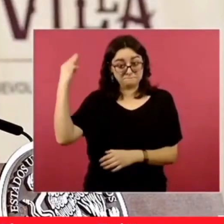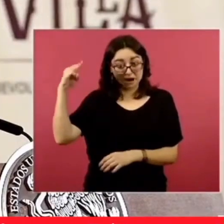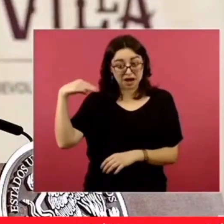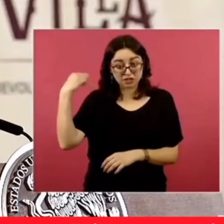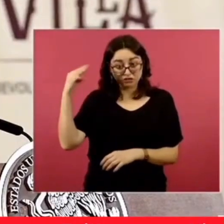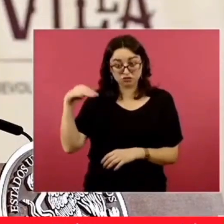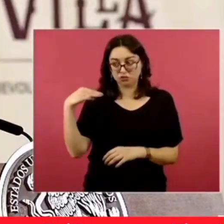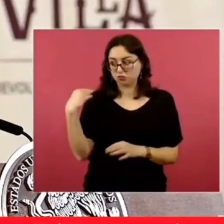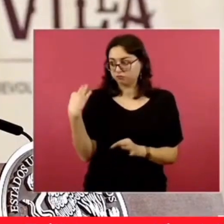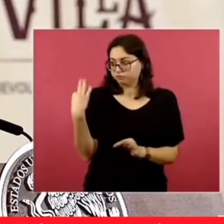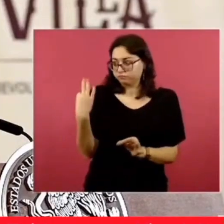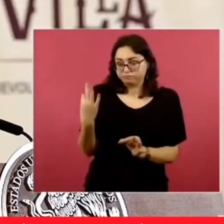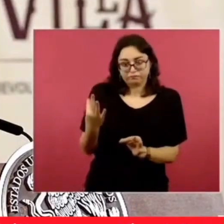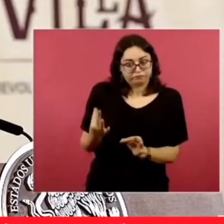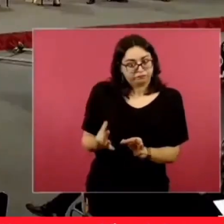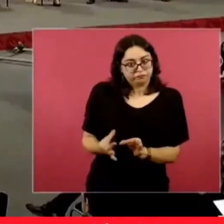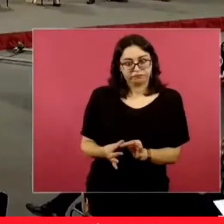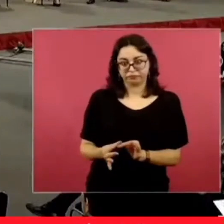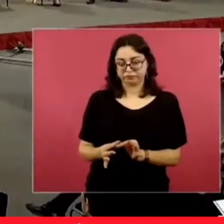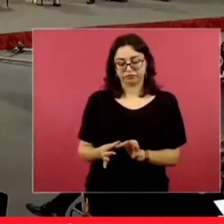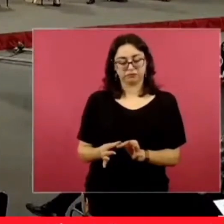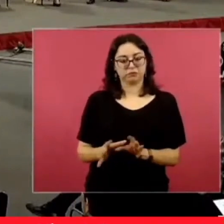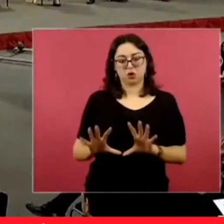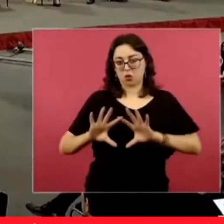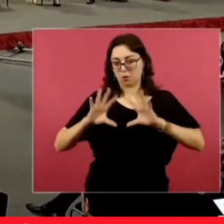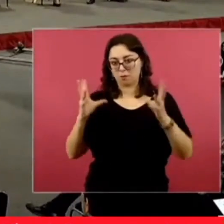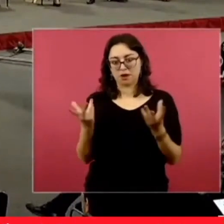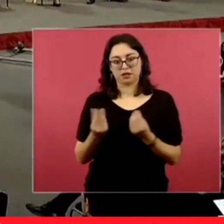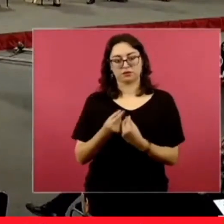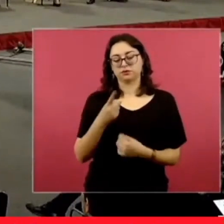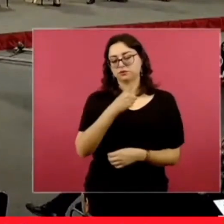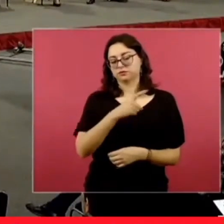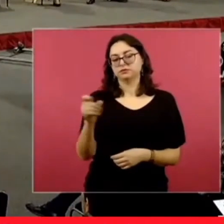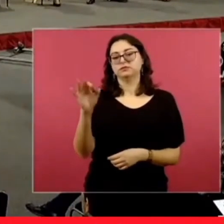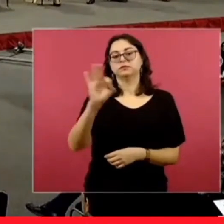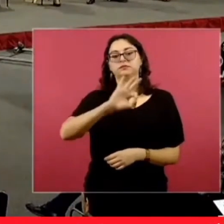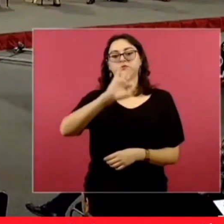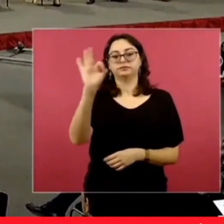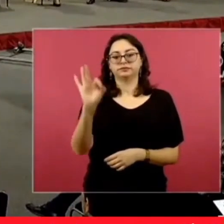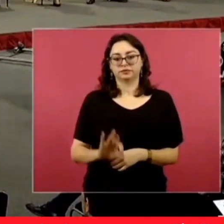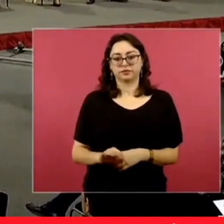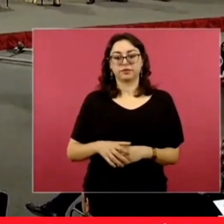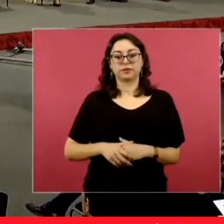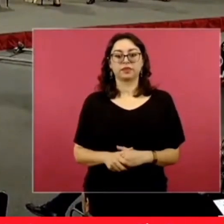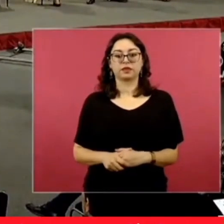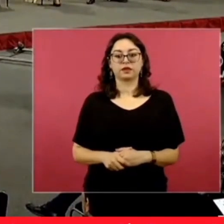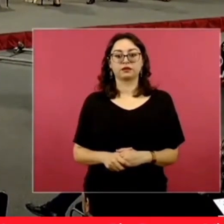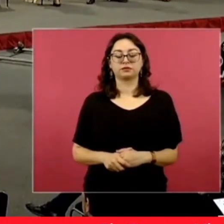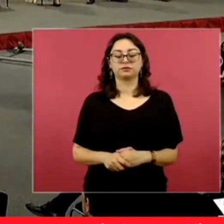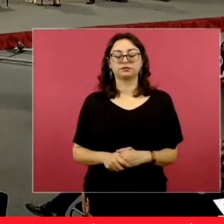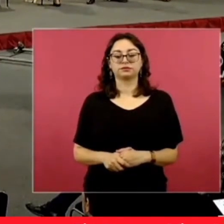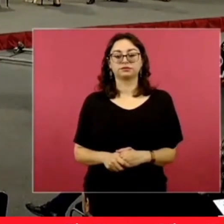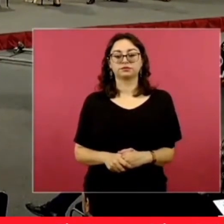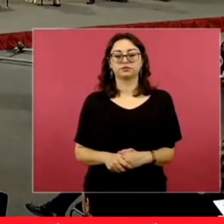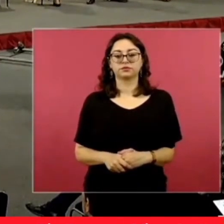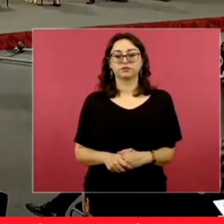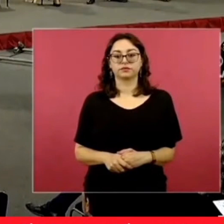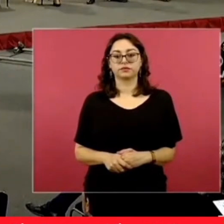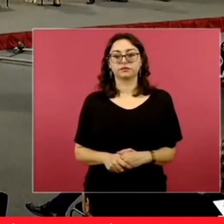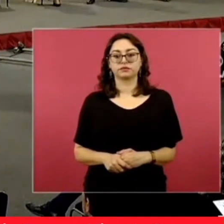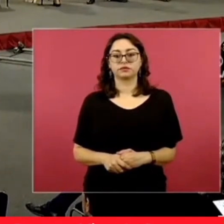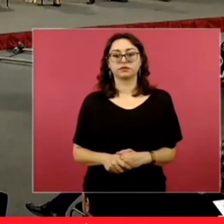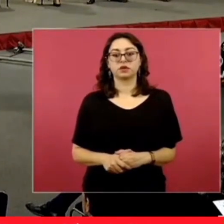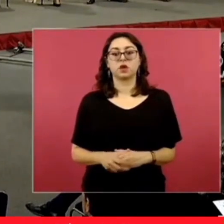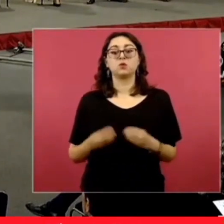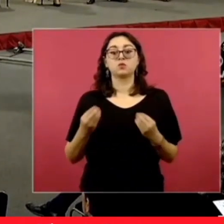el sector restante, pues la totalidad de la obra. Quiero también agradecer